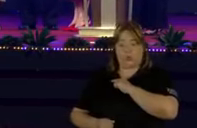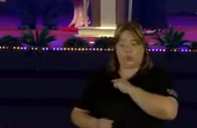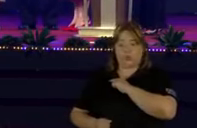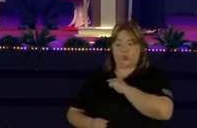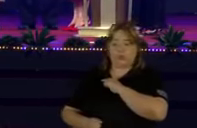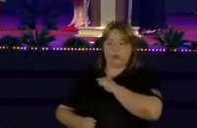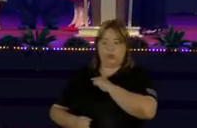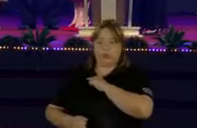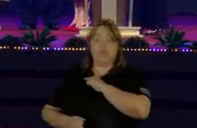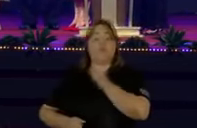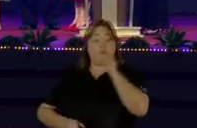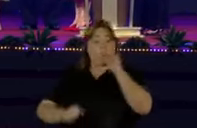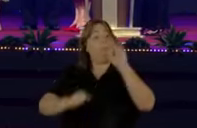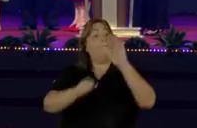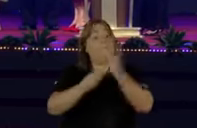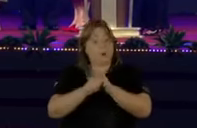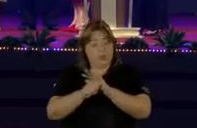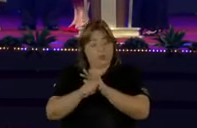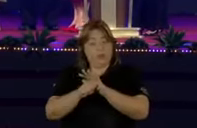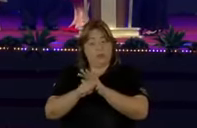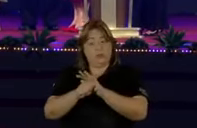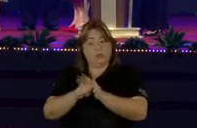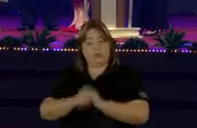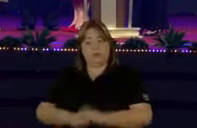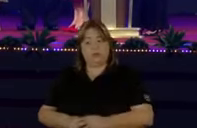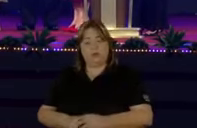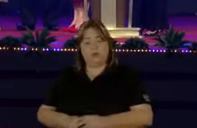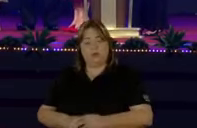Nosotros nos comprometemos,